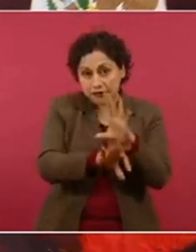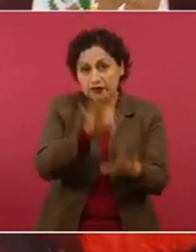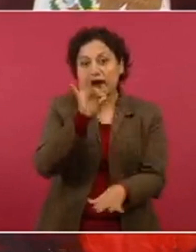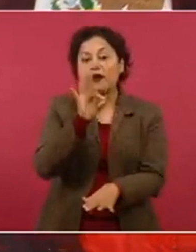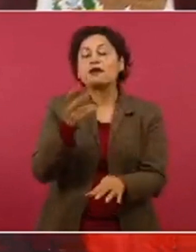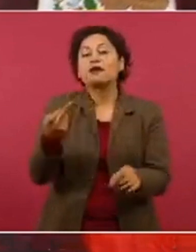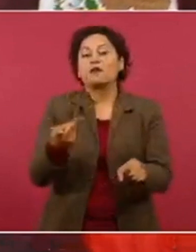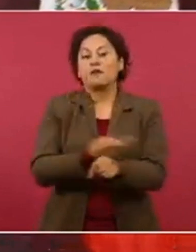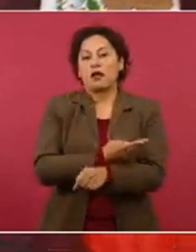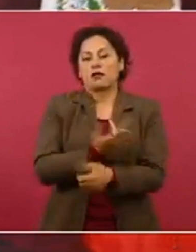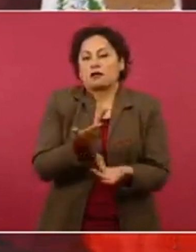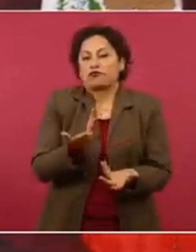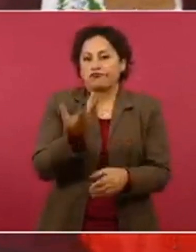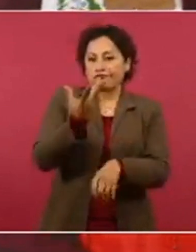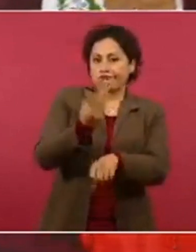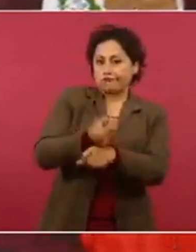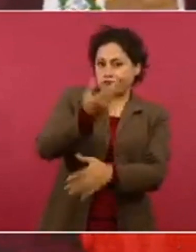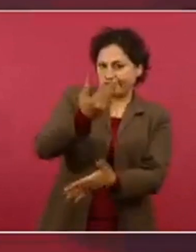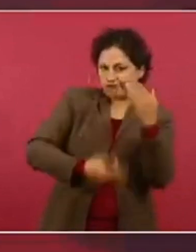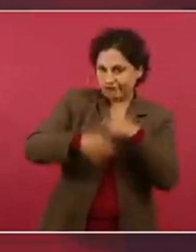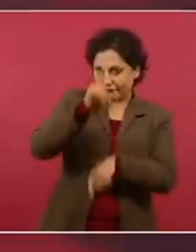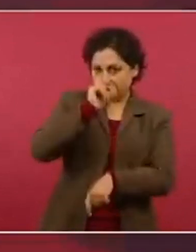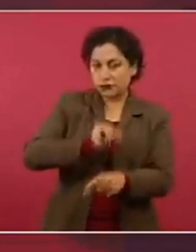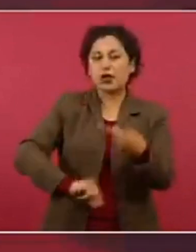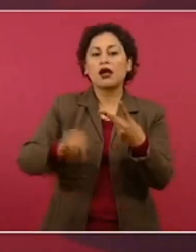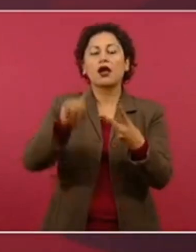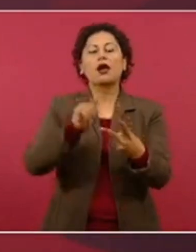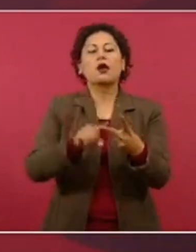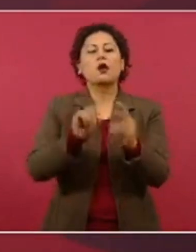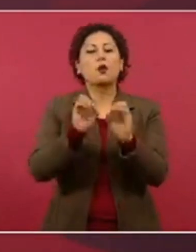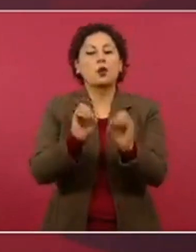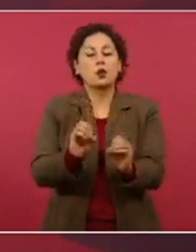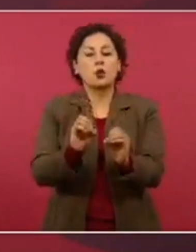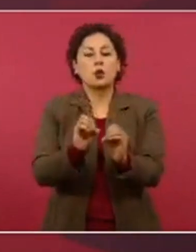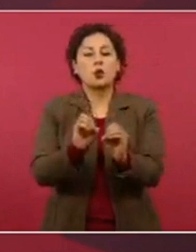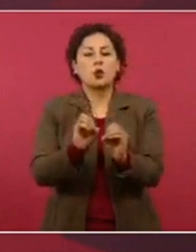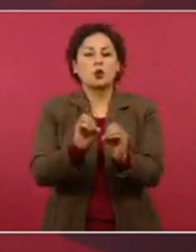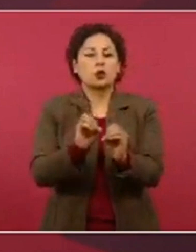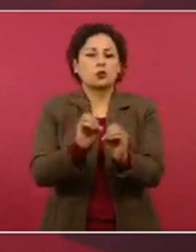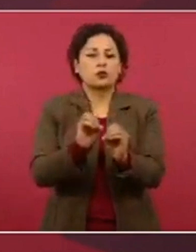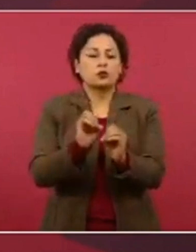falta de mantenimiento, si se debió a una falla